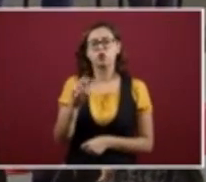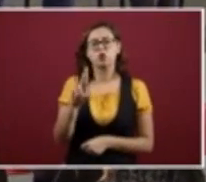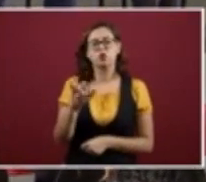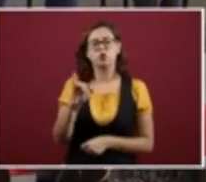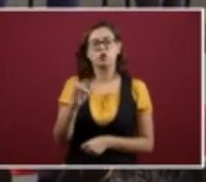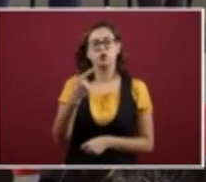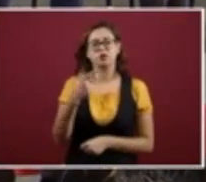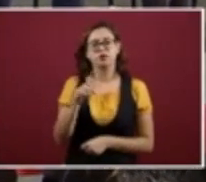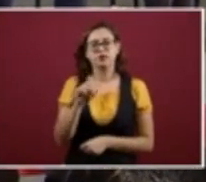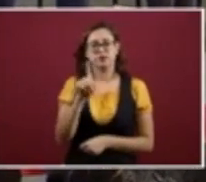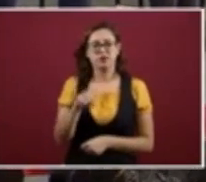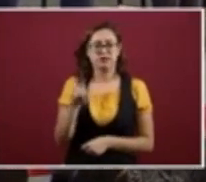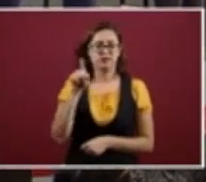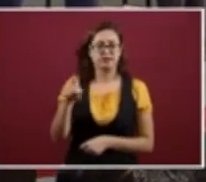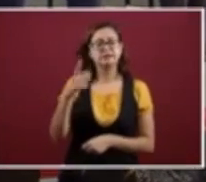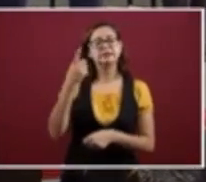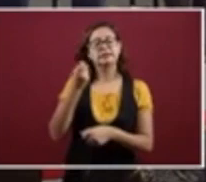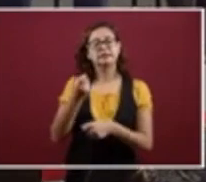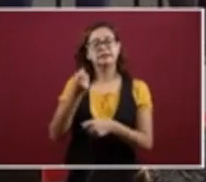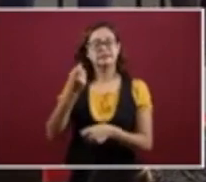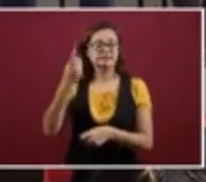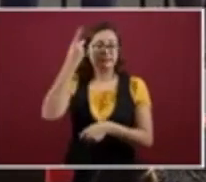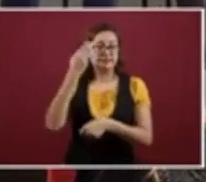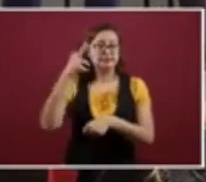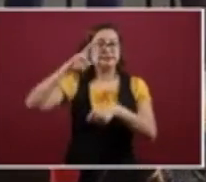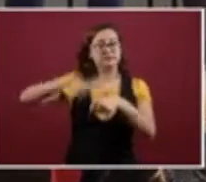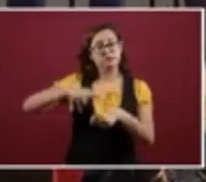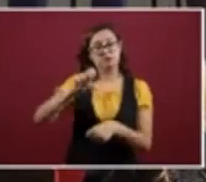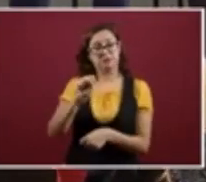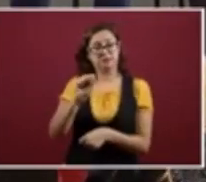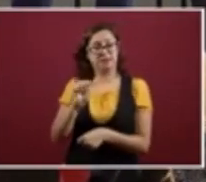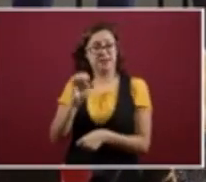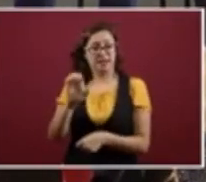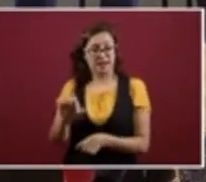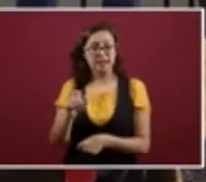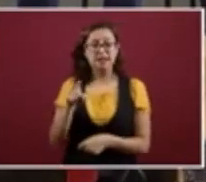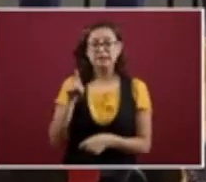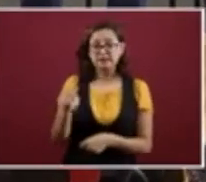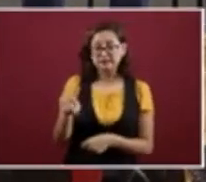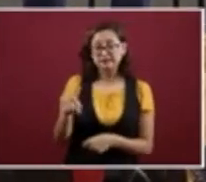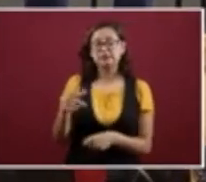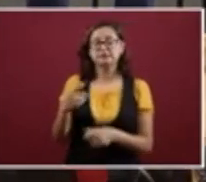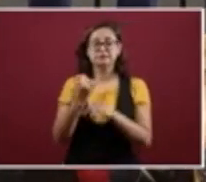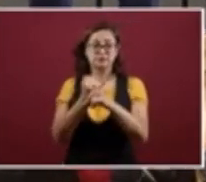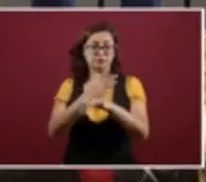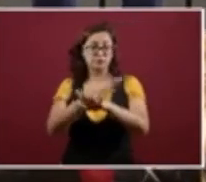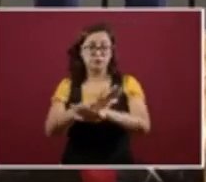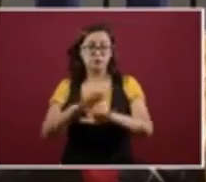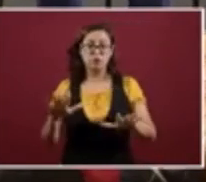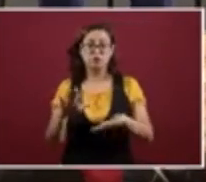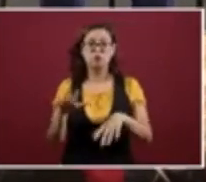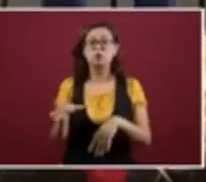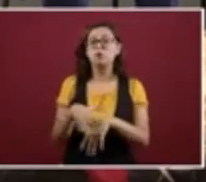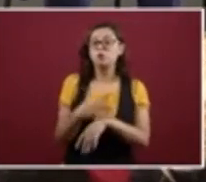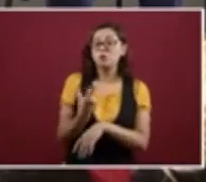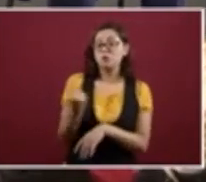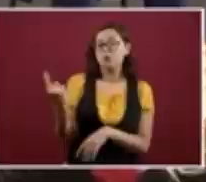del Instituto para devolverle al pueblo lo robado, porque se presentó un